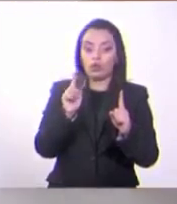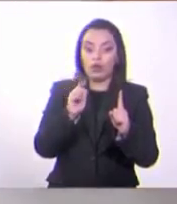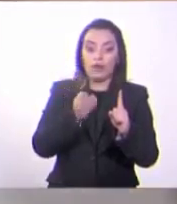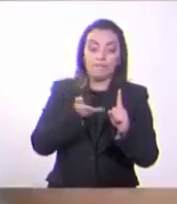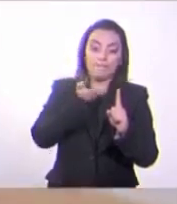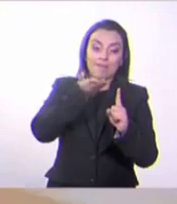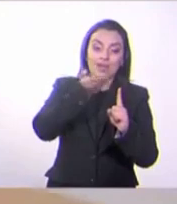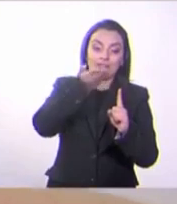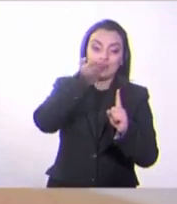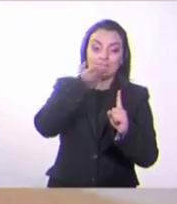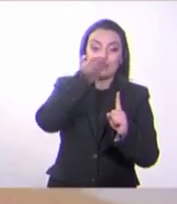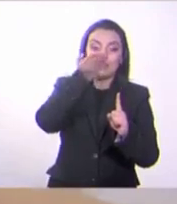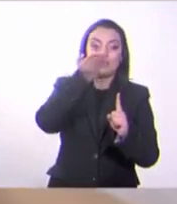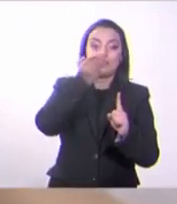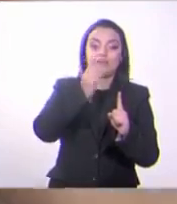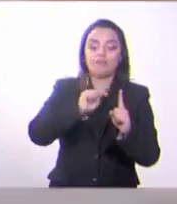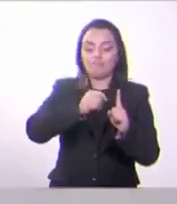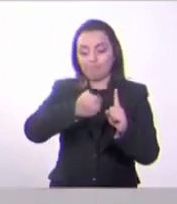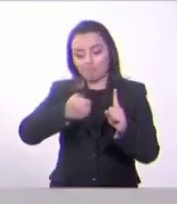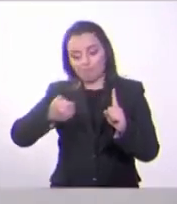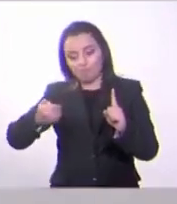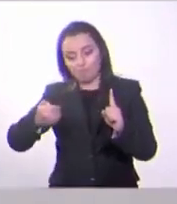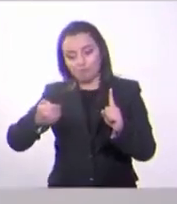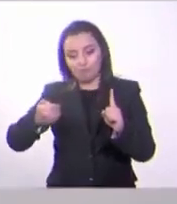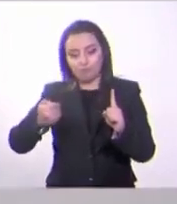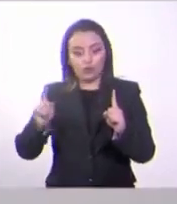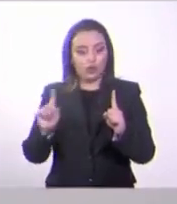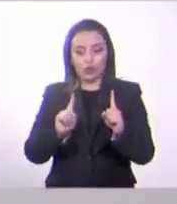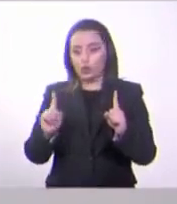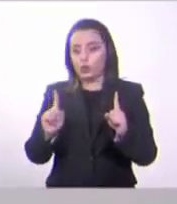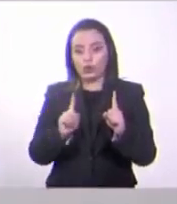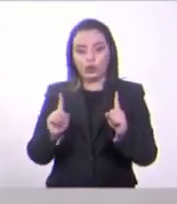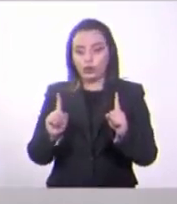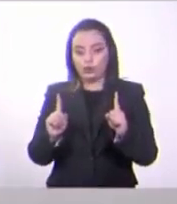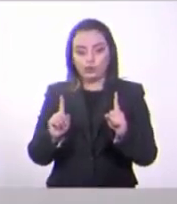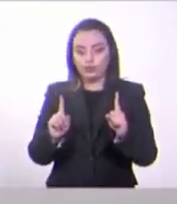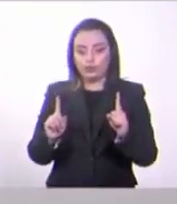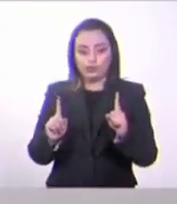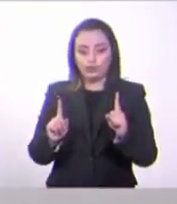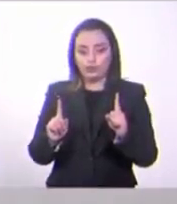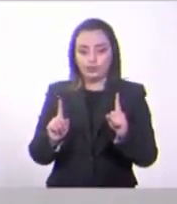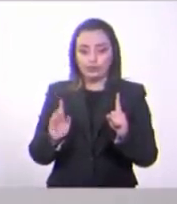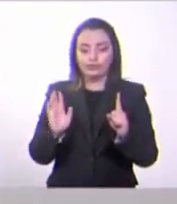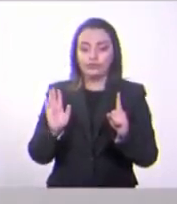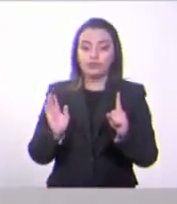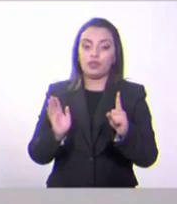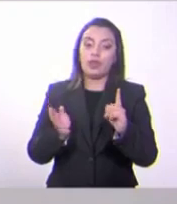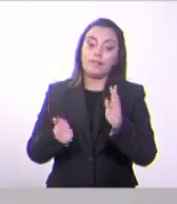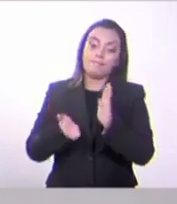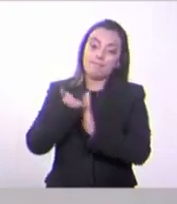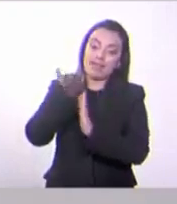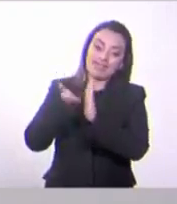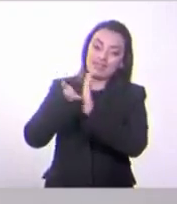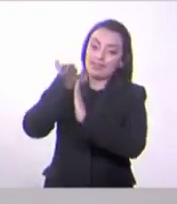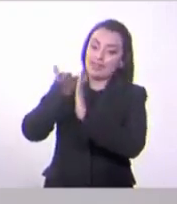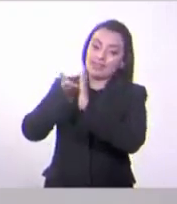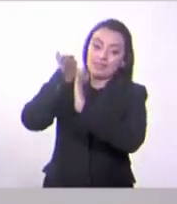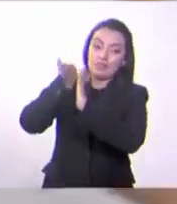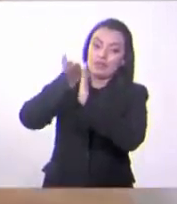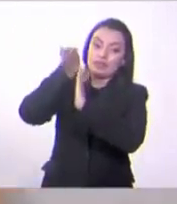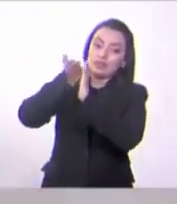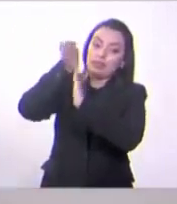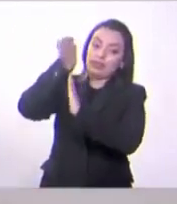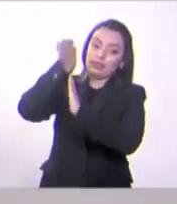valores mayores. Exacto. A la derecha de 3 no lo hay. No lo hay, porque todos van a ser más grandes que 4. Sí. Eso es lo que...